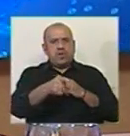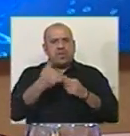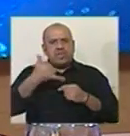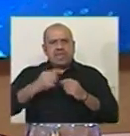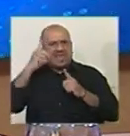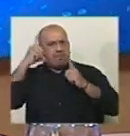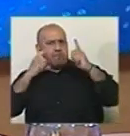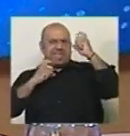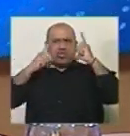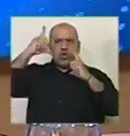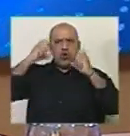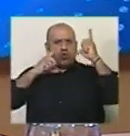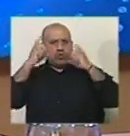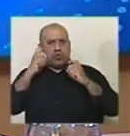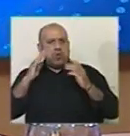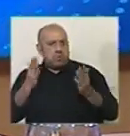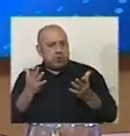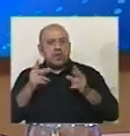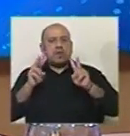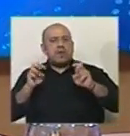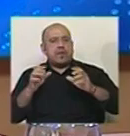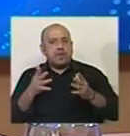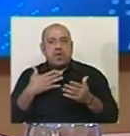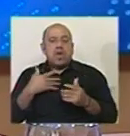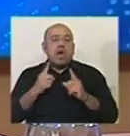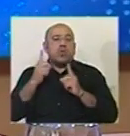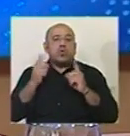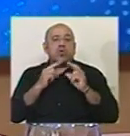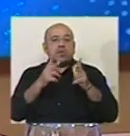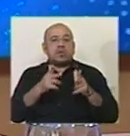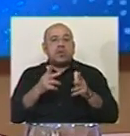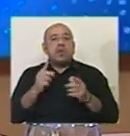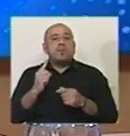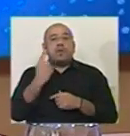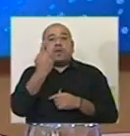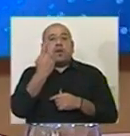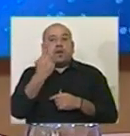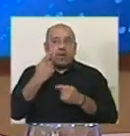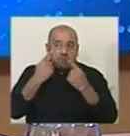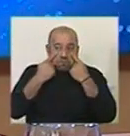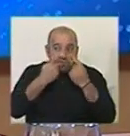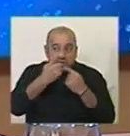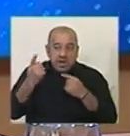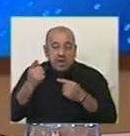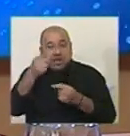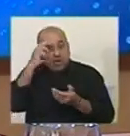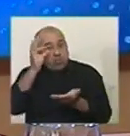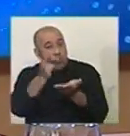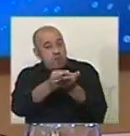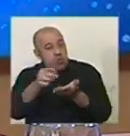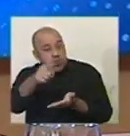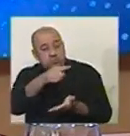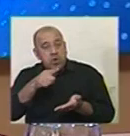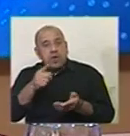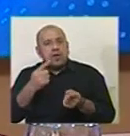gestualidades prácticas con respecto a lo que algunos llaman una primer visión populista. Entonces, hay